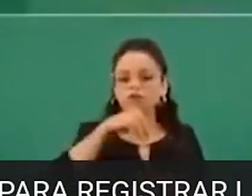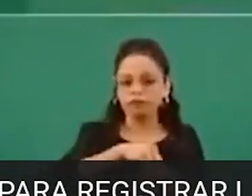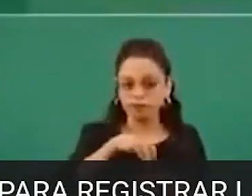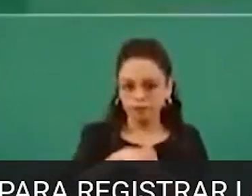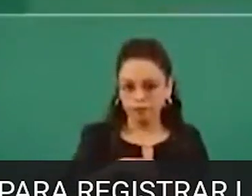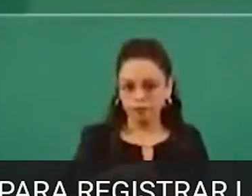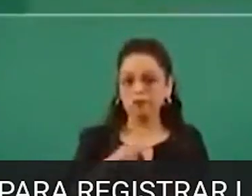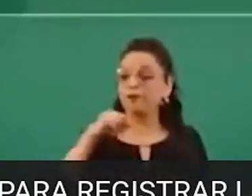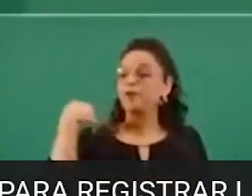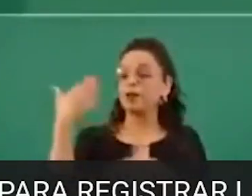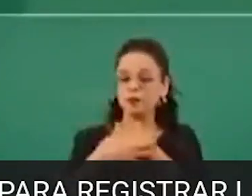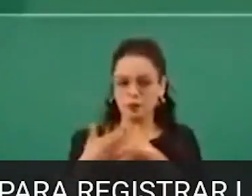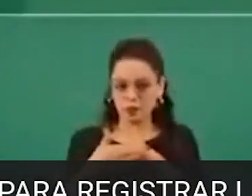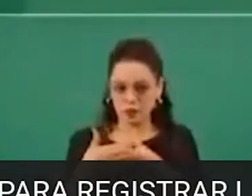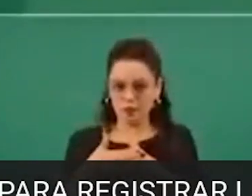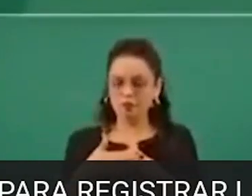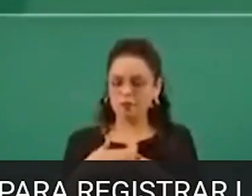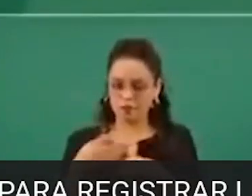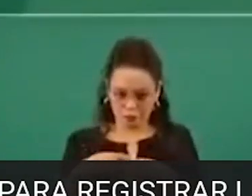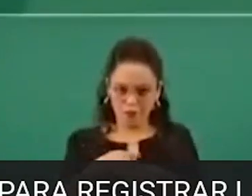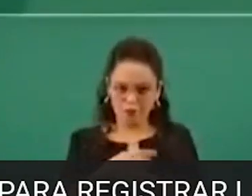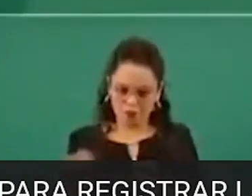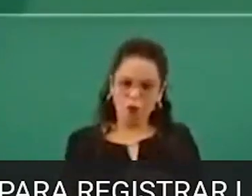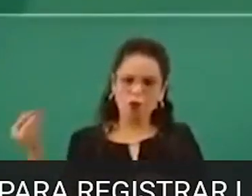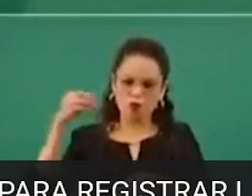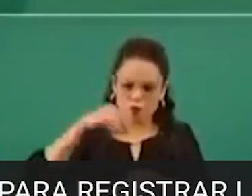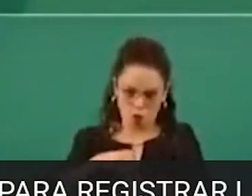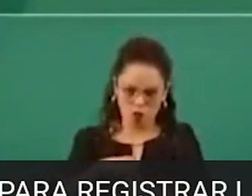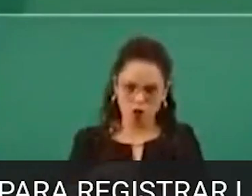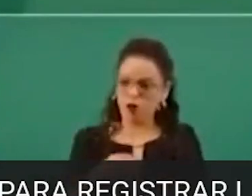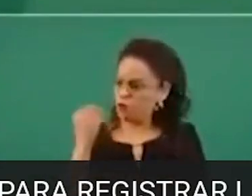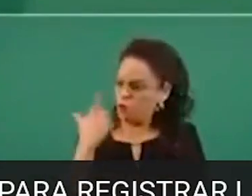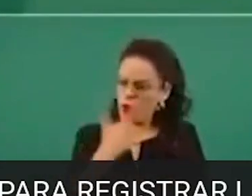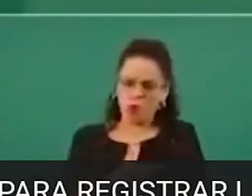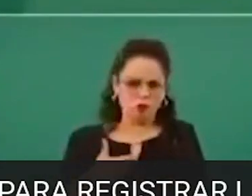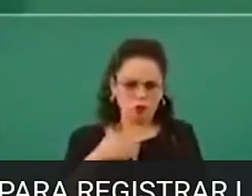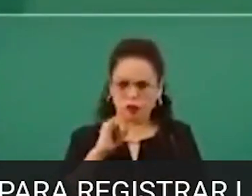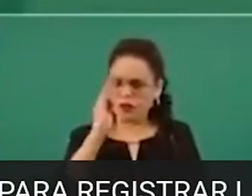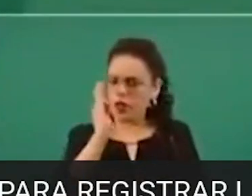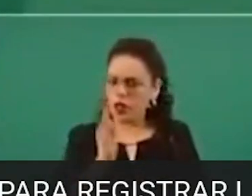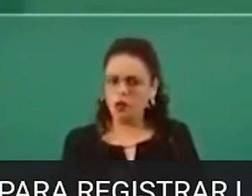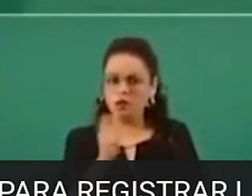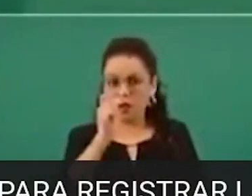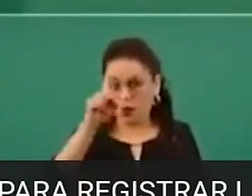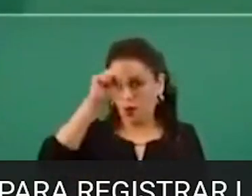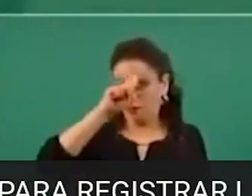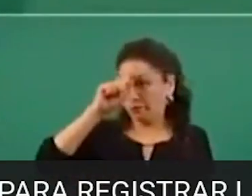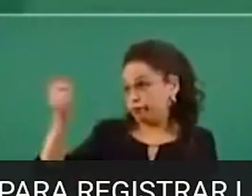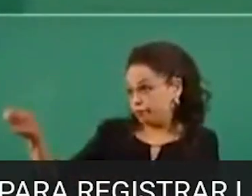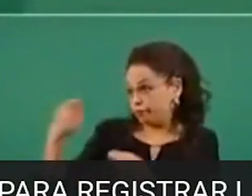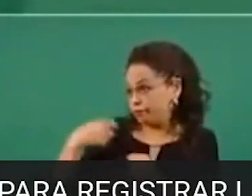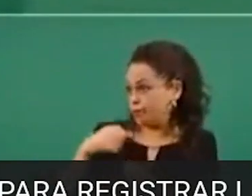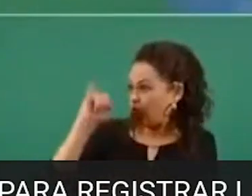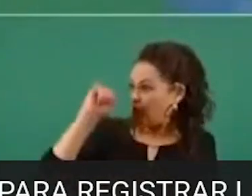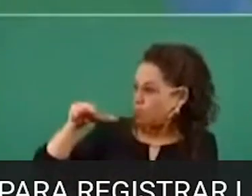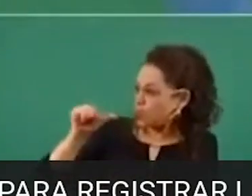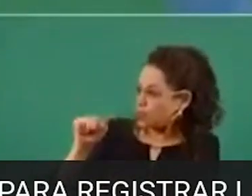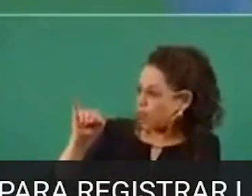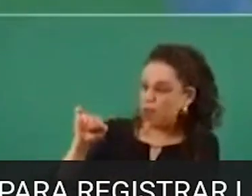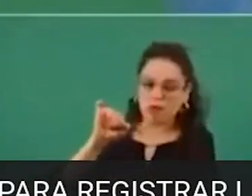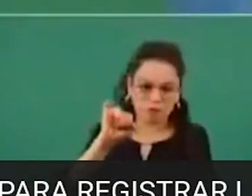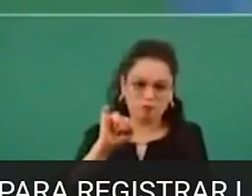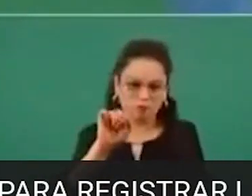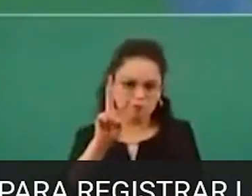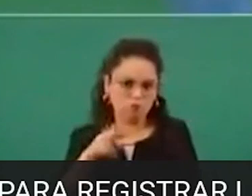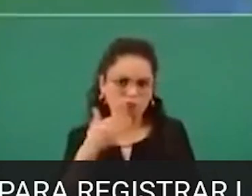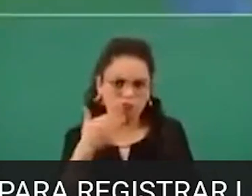por ponerlo, aceptamos con todo gusto y obviamente obligación las recomendaciones del INAI en ese aspecto y estamos trabajando,